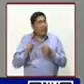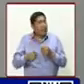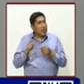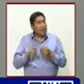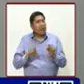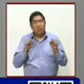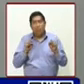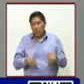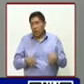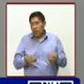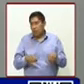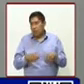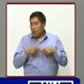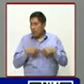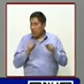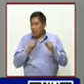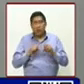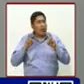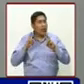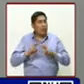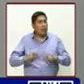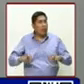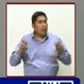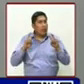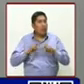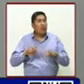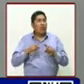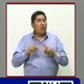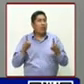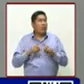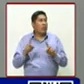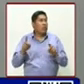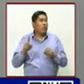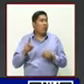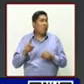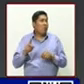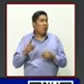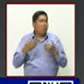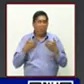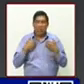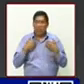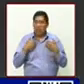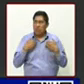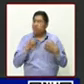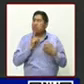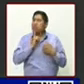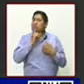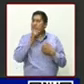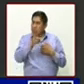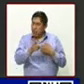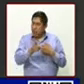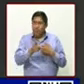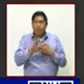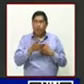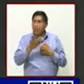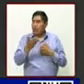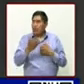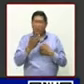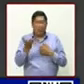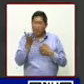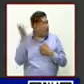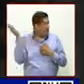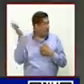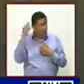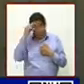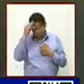necesarias para poder continuar con estas investigaciones, pero podríamos decir que tenemos la certeza de que